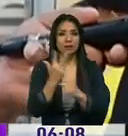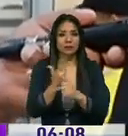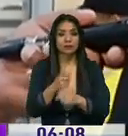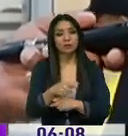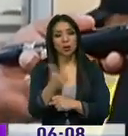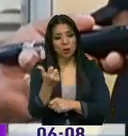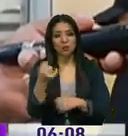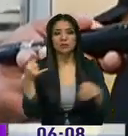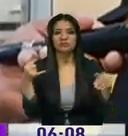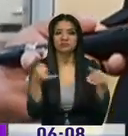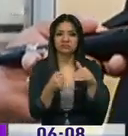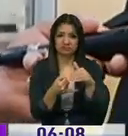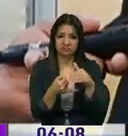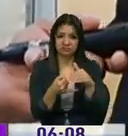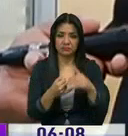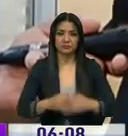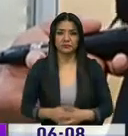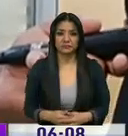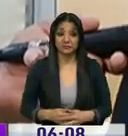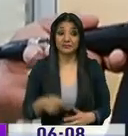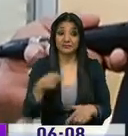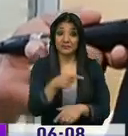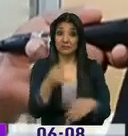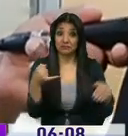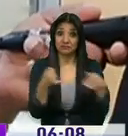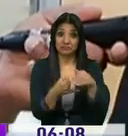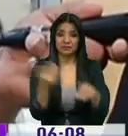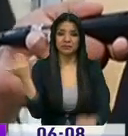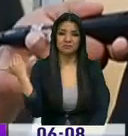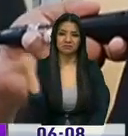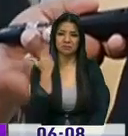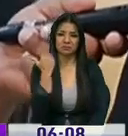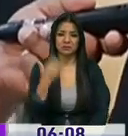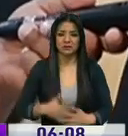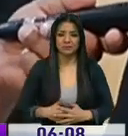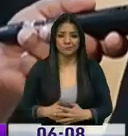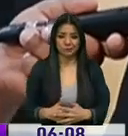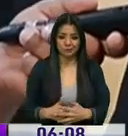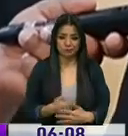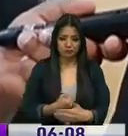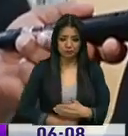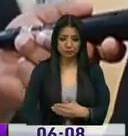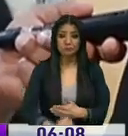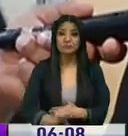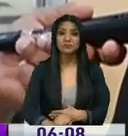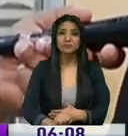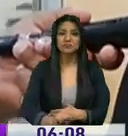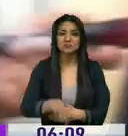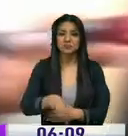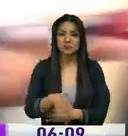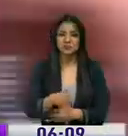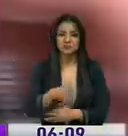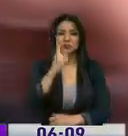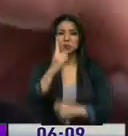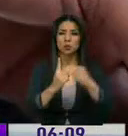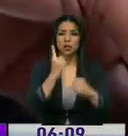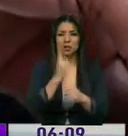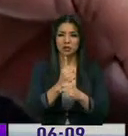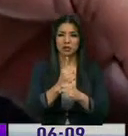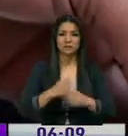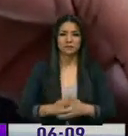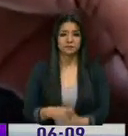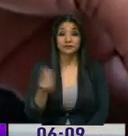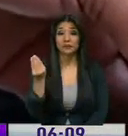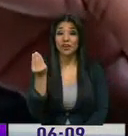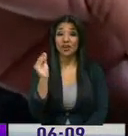hermana, de la cual le deja embarazada y producto de ella han tenido un niño que aproximadamente tiene 1 año de edad. La menor de edad no